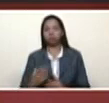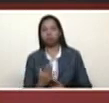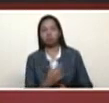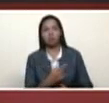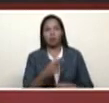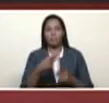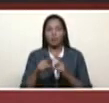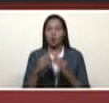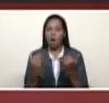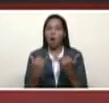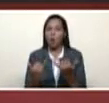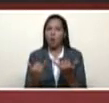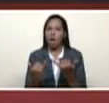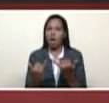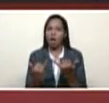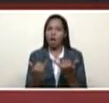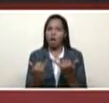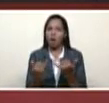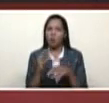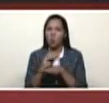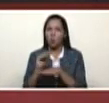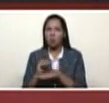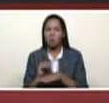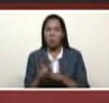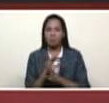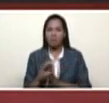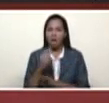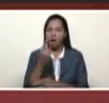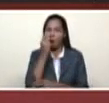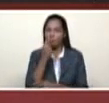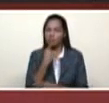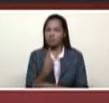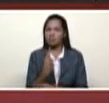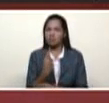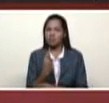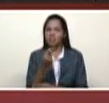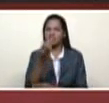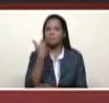Ahora, pero ni siquiera se cuidó este bandido, esta basura,